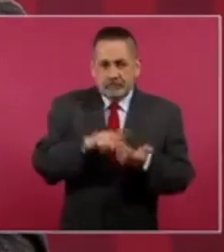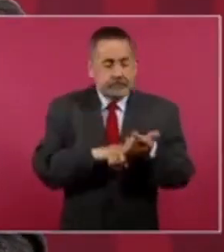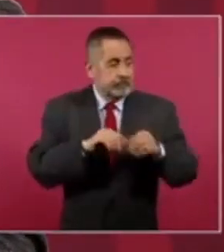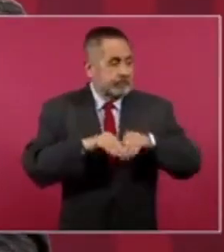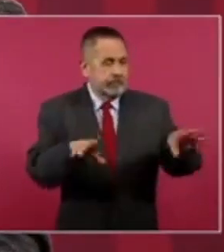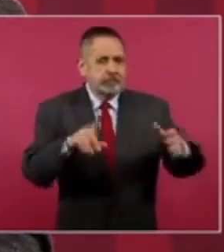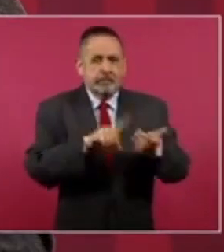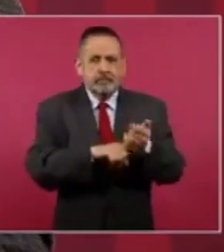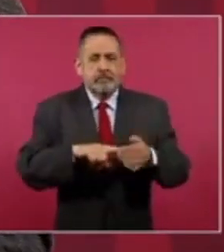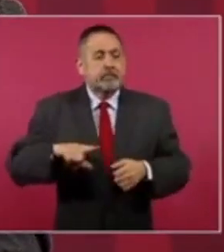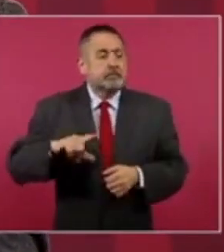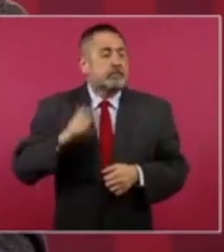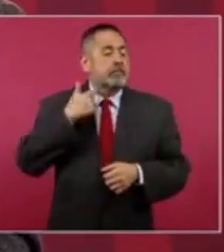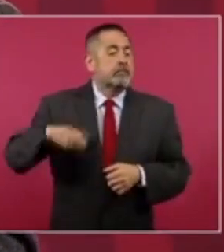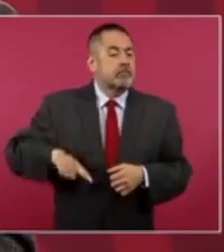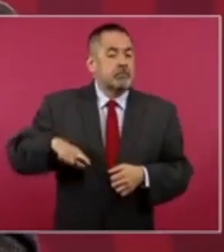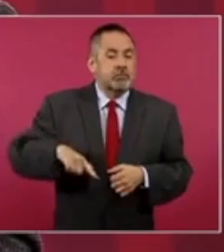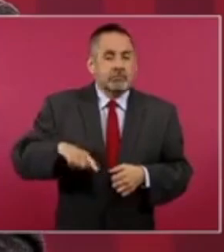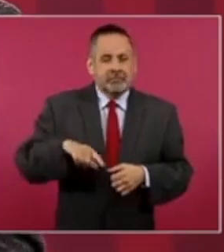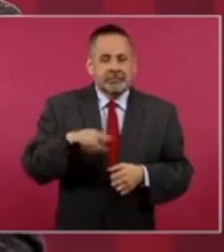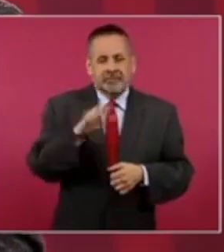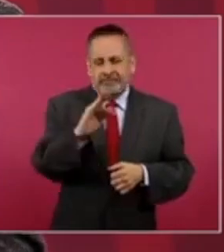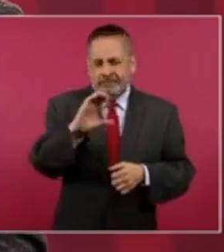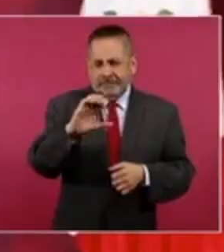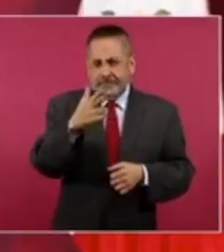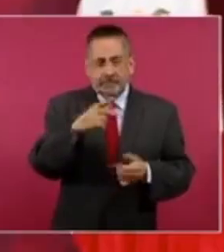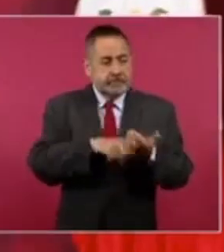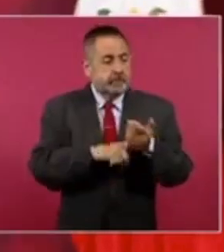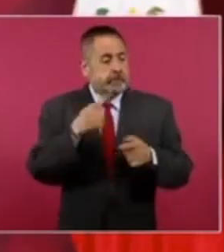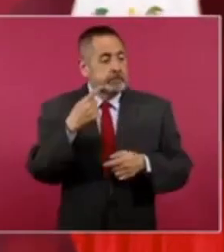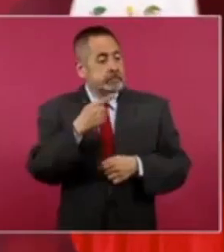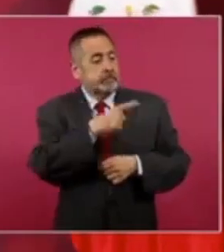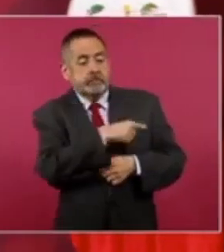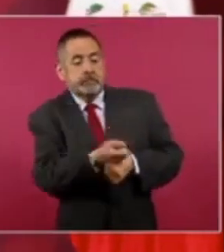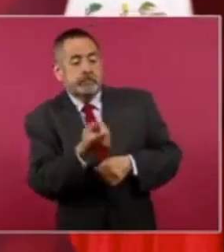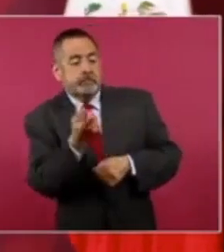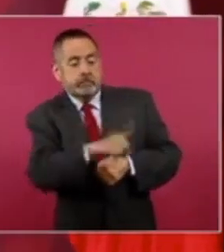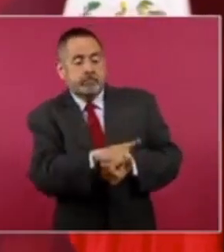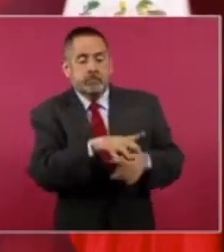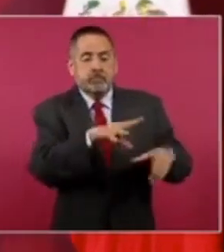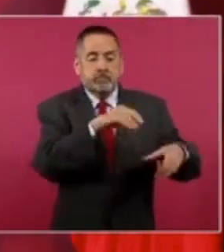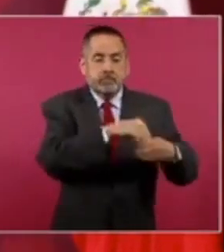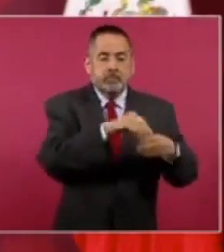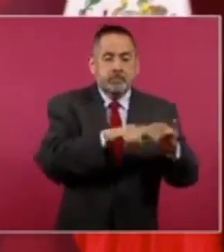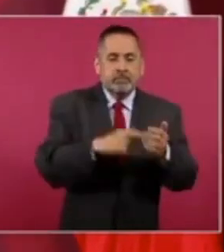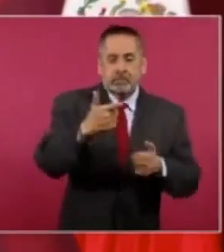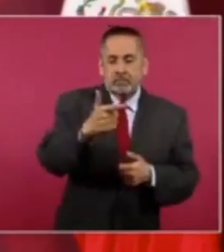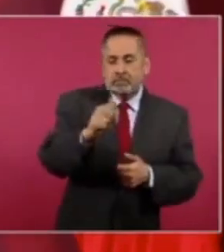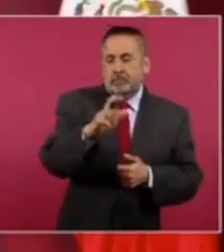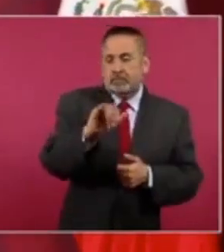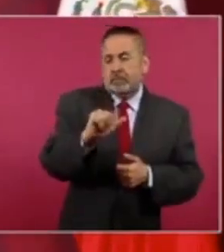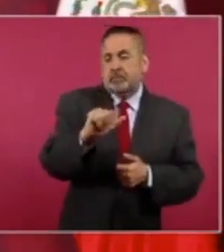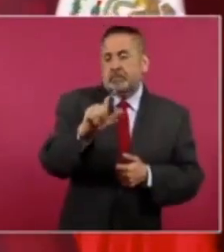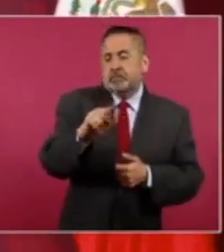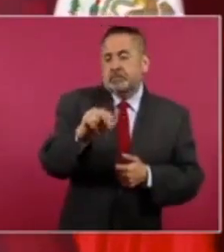en el gobierno de Calderón y bajo las órdenes de García Luna.